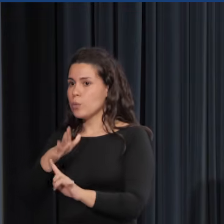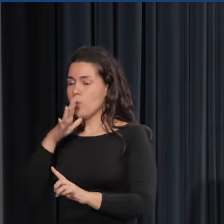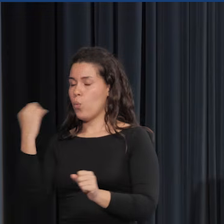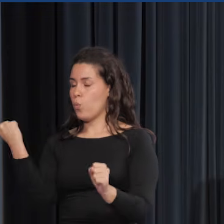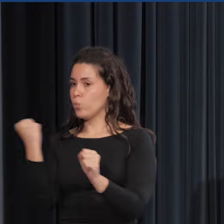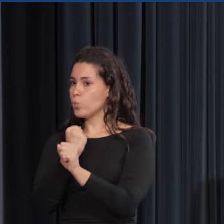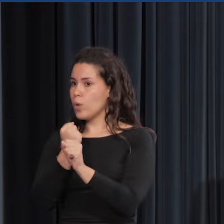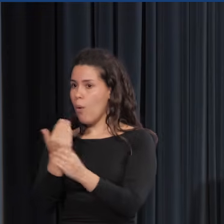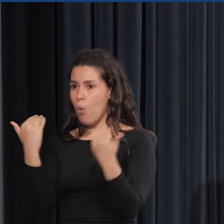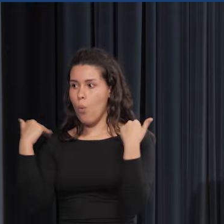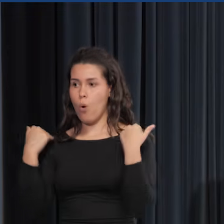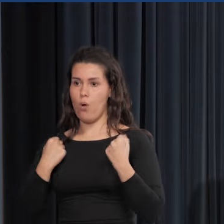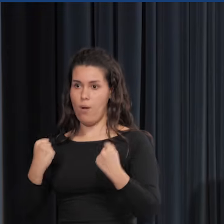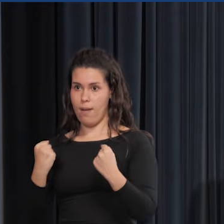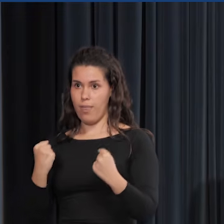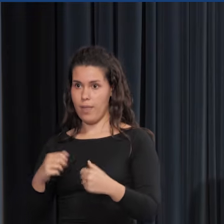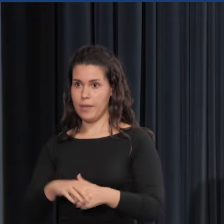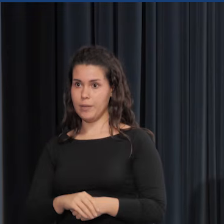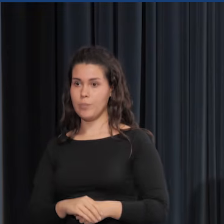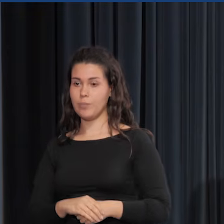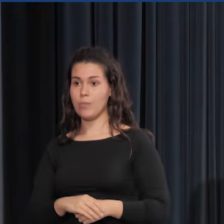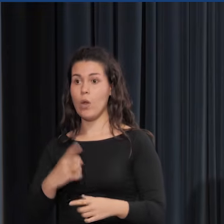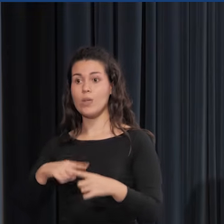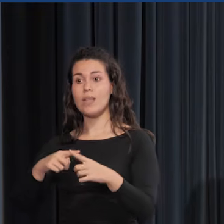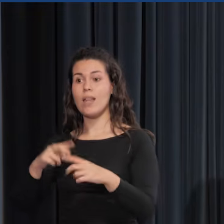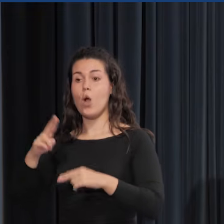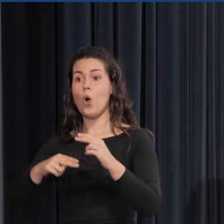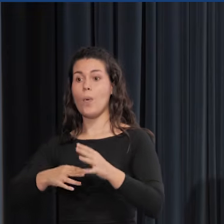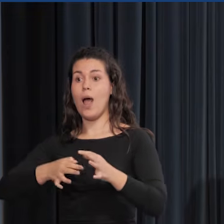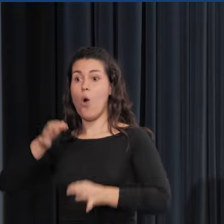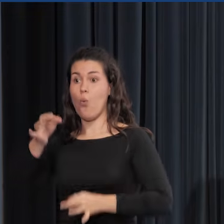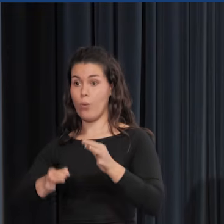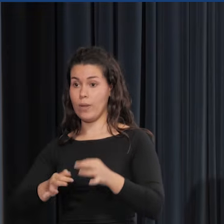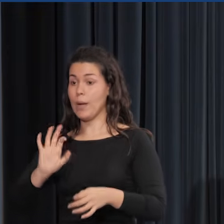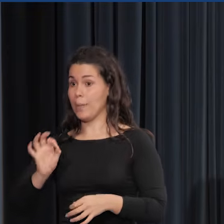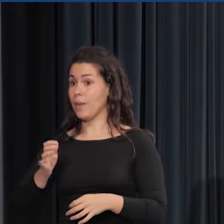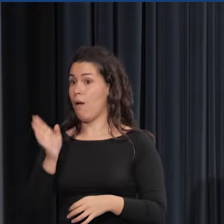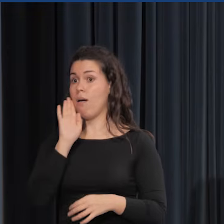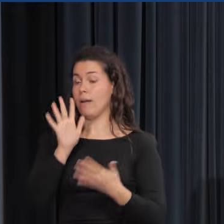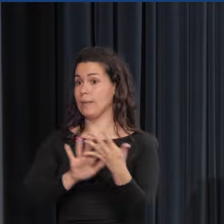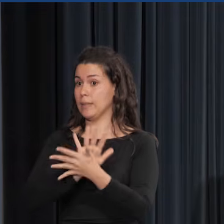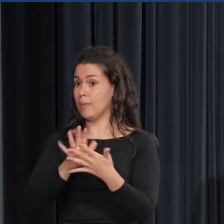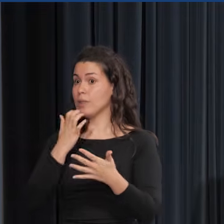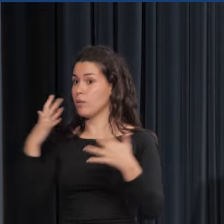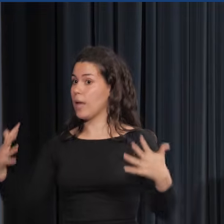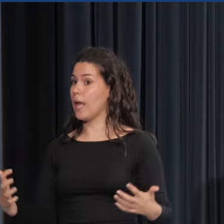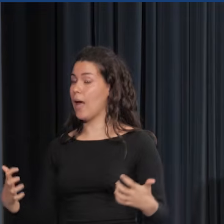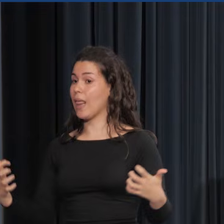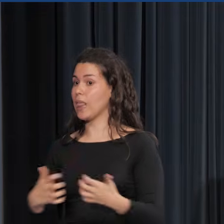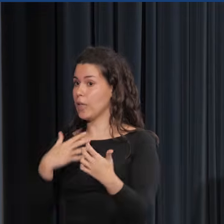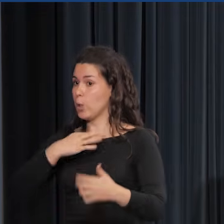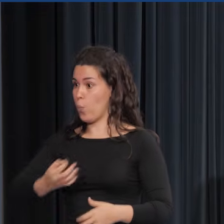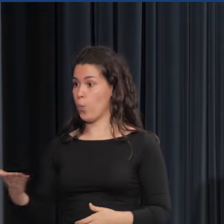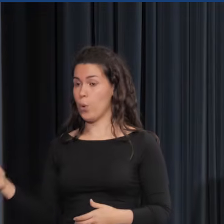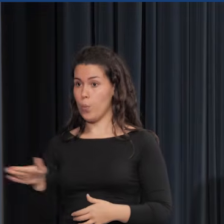responsabilidad jurídica en obra. Ellos saben que cualquier accidente, como han comentado, pues, puede ser mortal, y